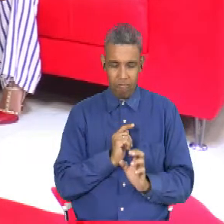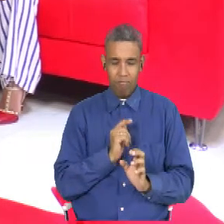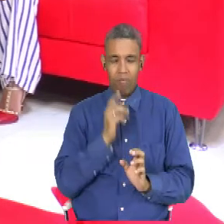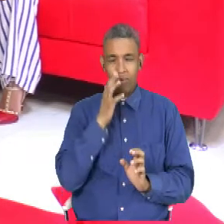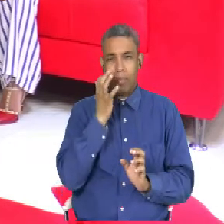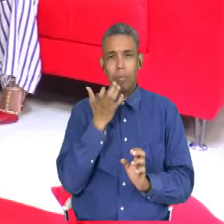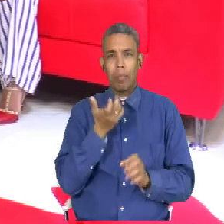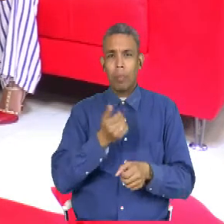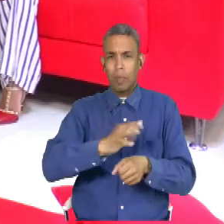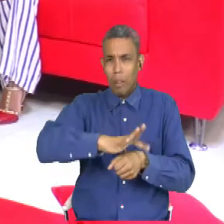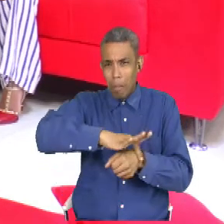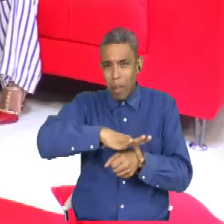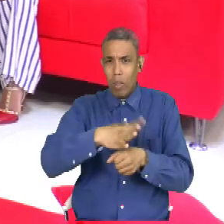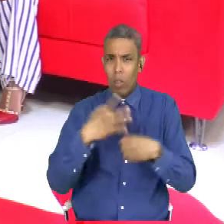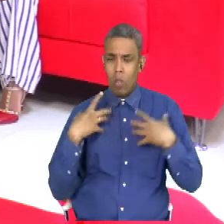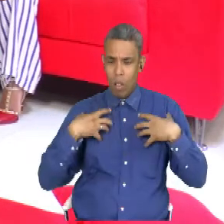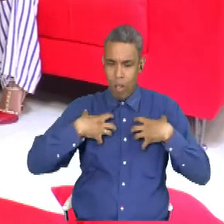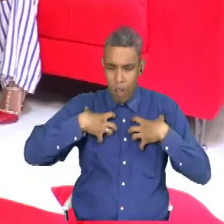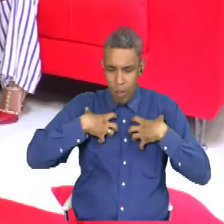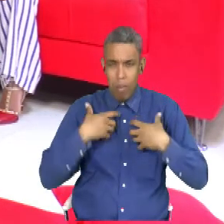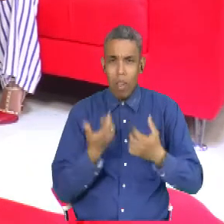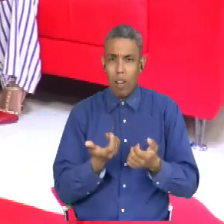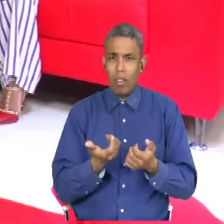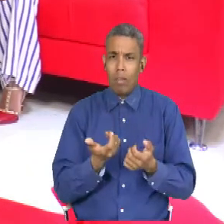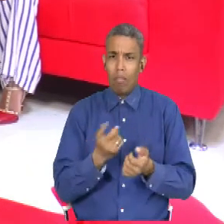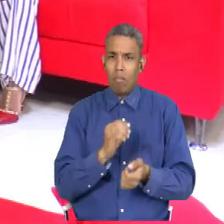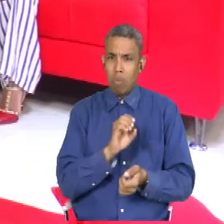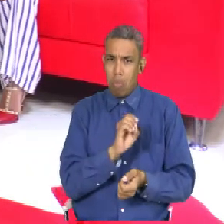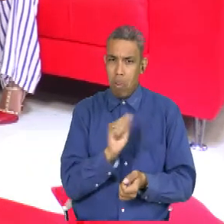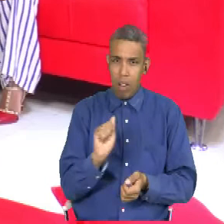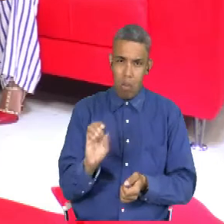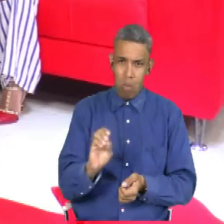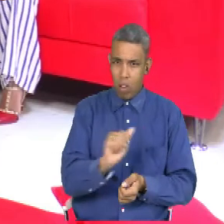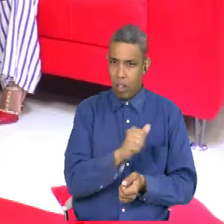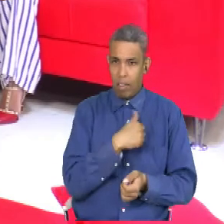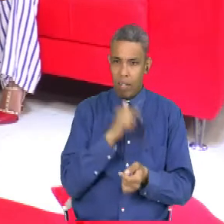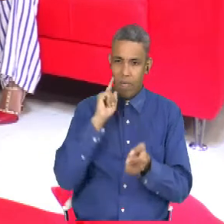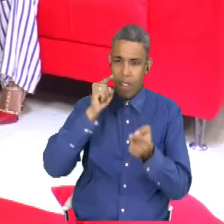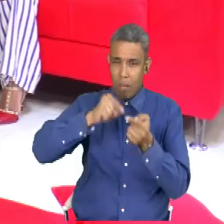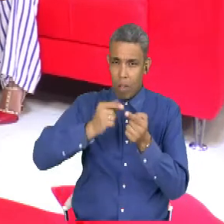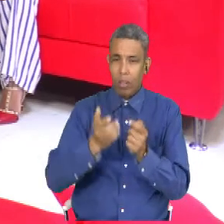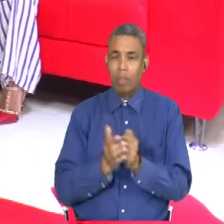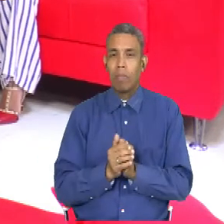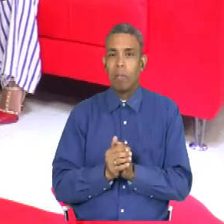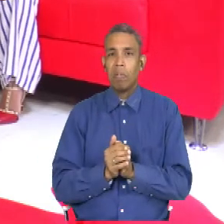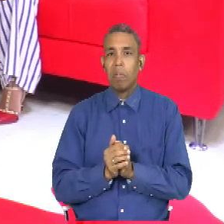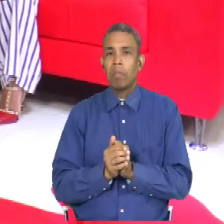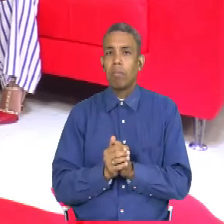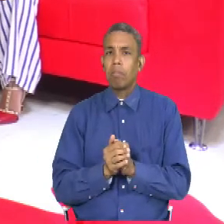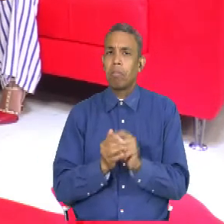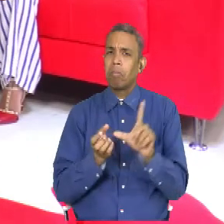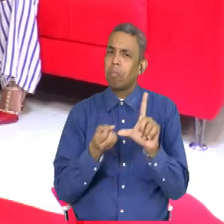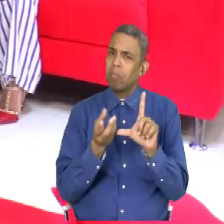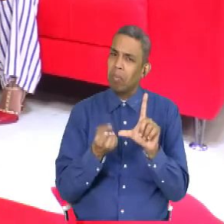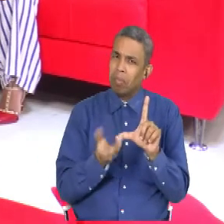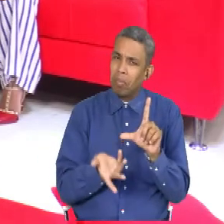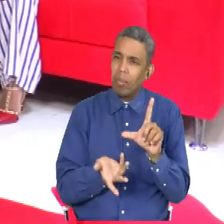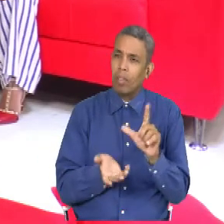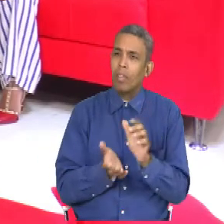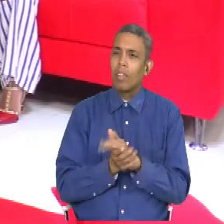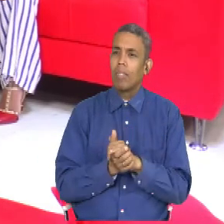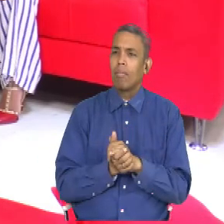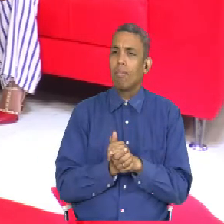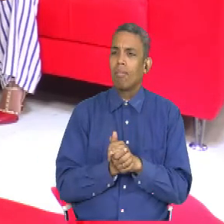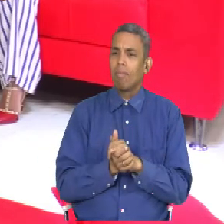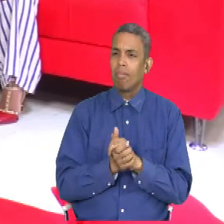de estudiantes que tiene como objetivos principales la academia, la investigación y la proyección social. Y